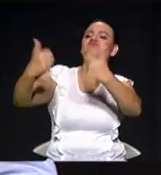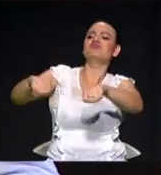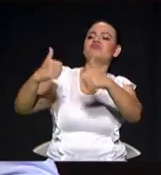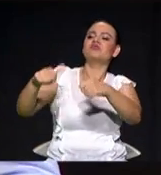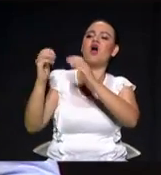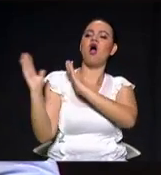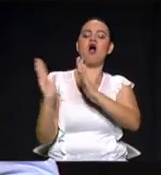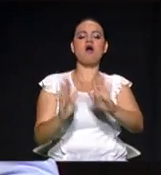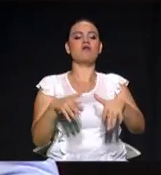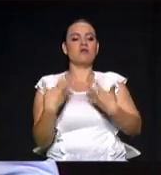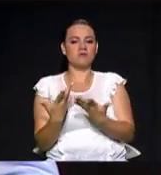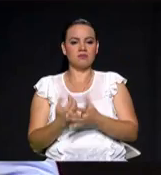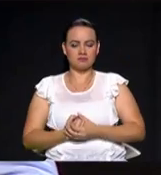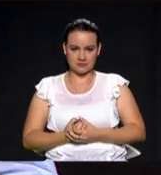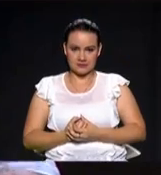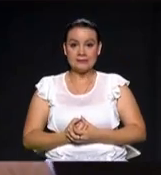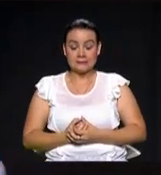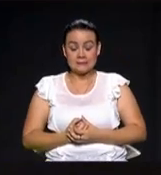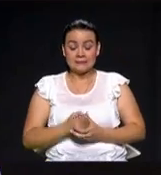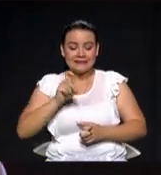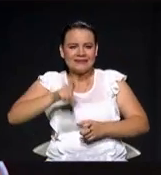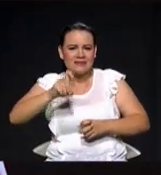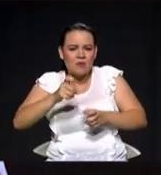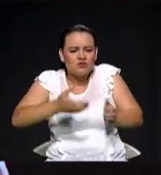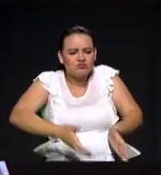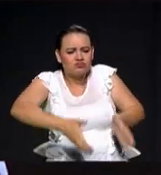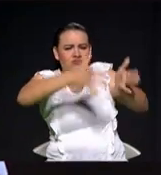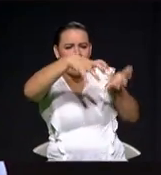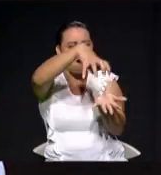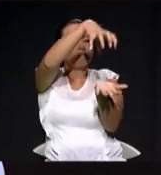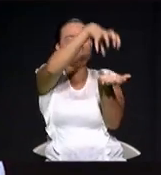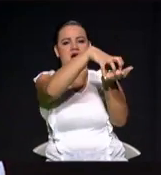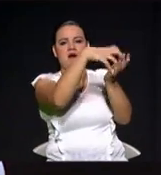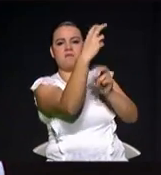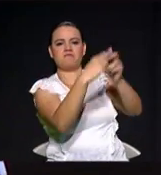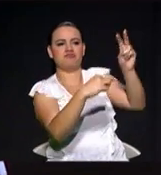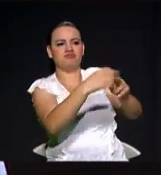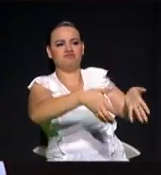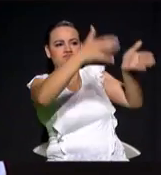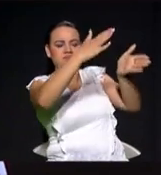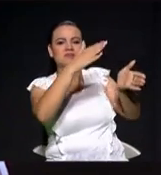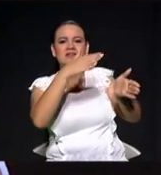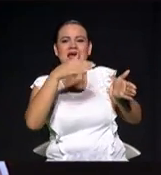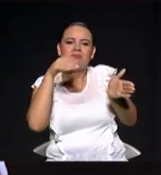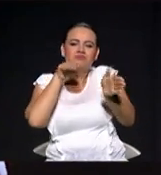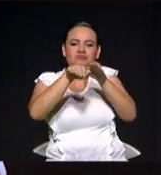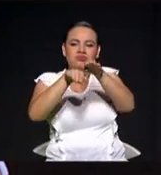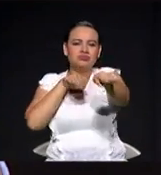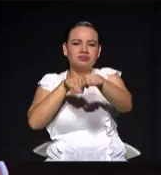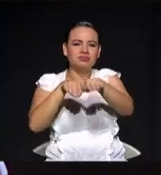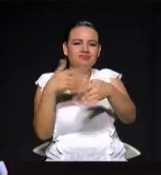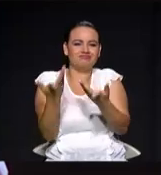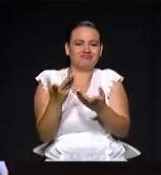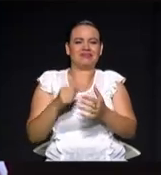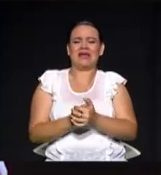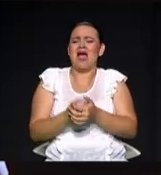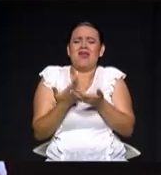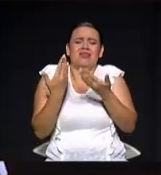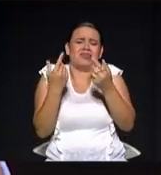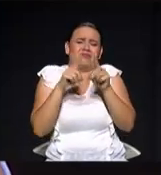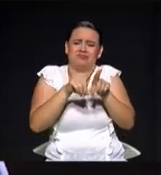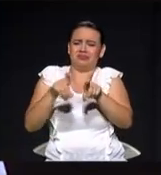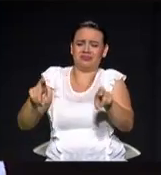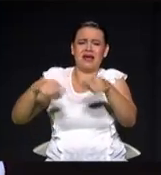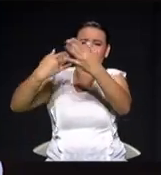más infraestructura para la movilidad vamos a hacer intercambio vial en colombia con san juan en colombia con los 80 en la mota en el rinconcito